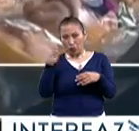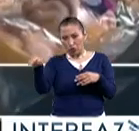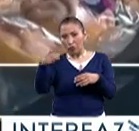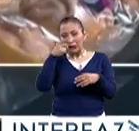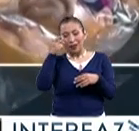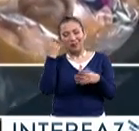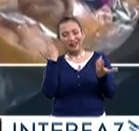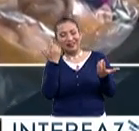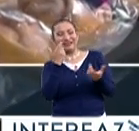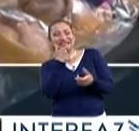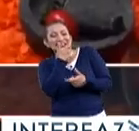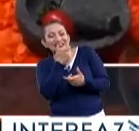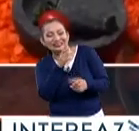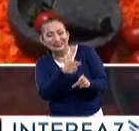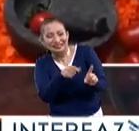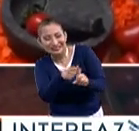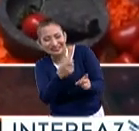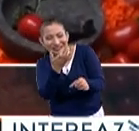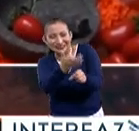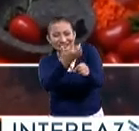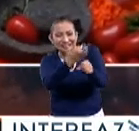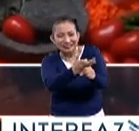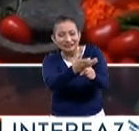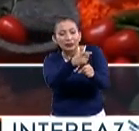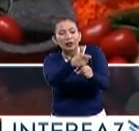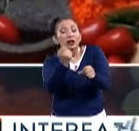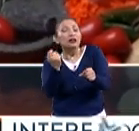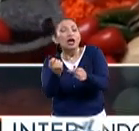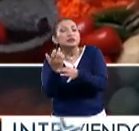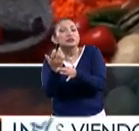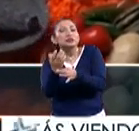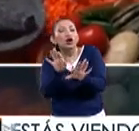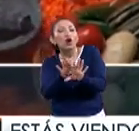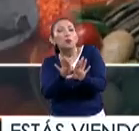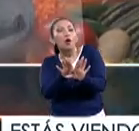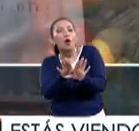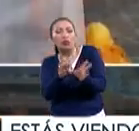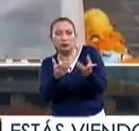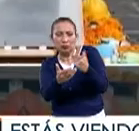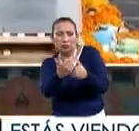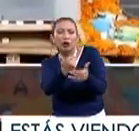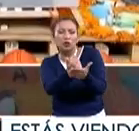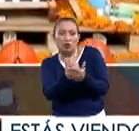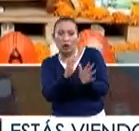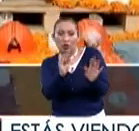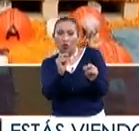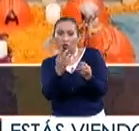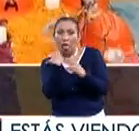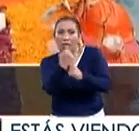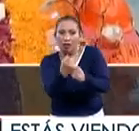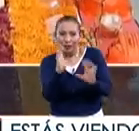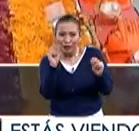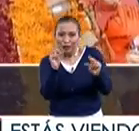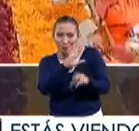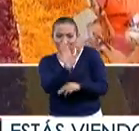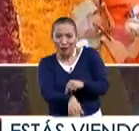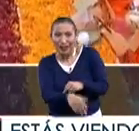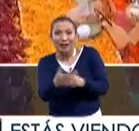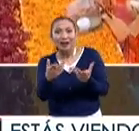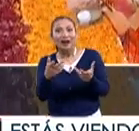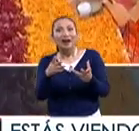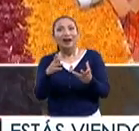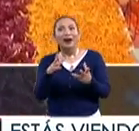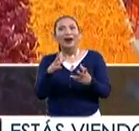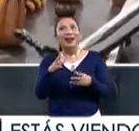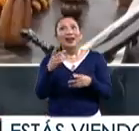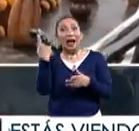con ironía o es una forma de negociar con la muerte, Claro. no es necesariamente que la gente está Que